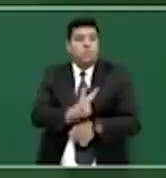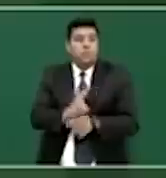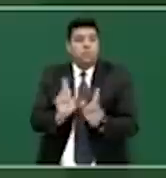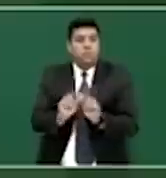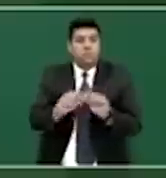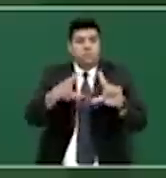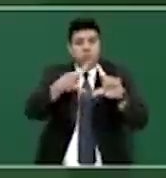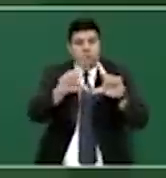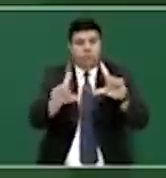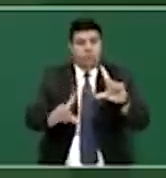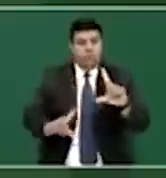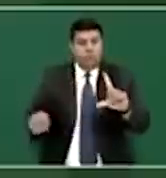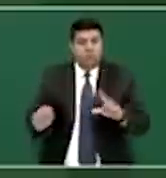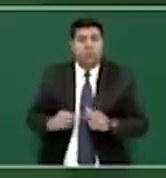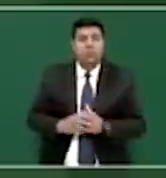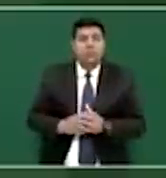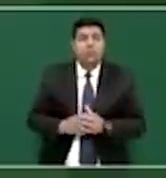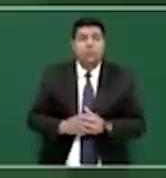nacional